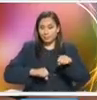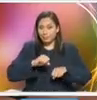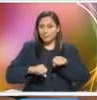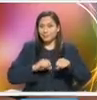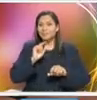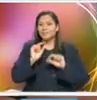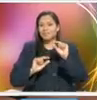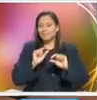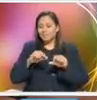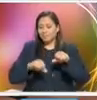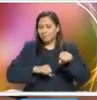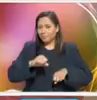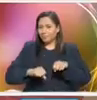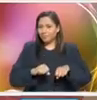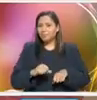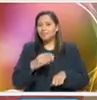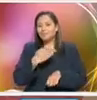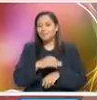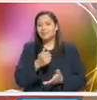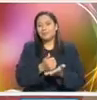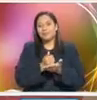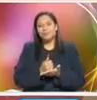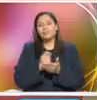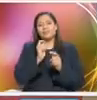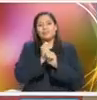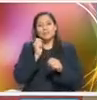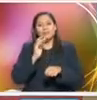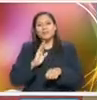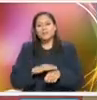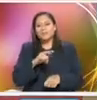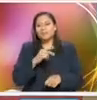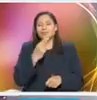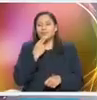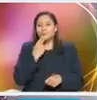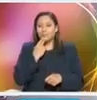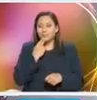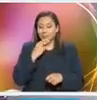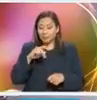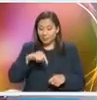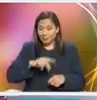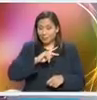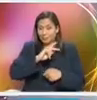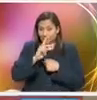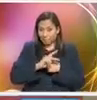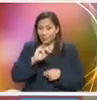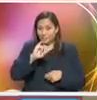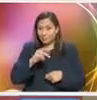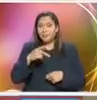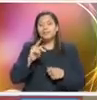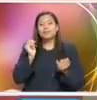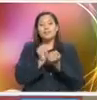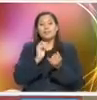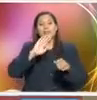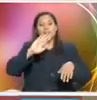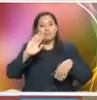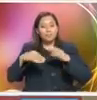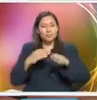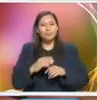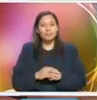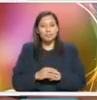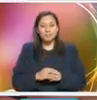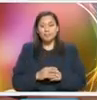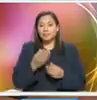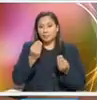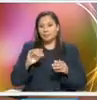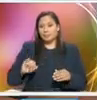venido convirtiendo en uno de los medios alternativos de transporte más socorridos, no solamente en nuestro país, sino a nivel mundial. Es un movimiento